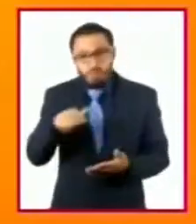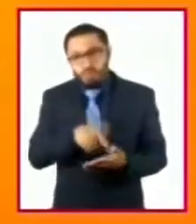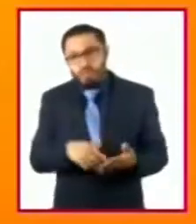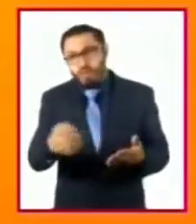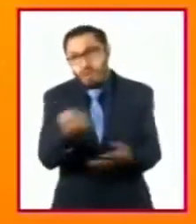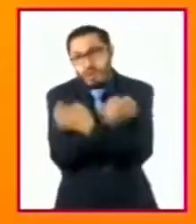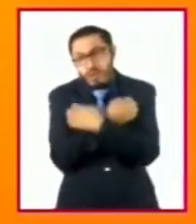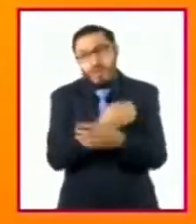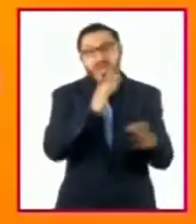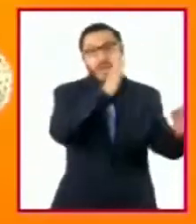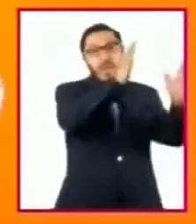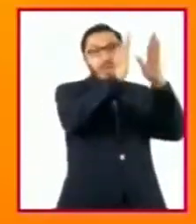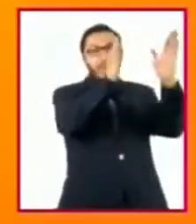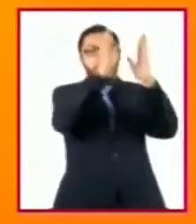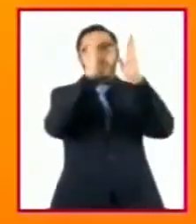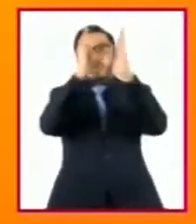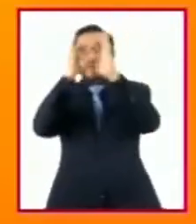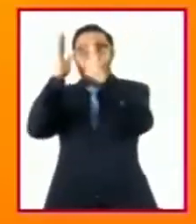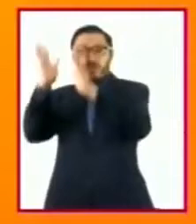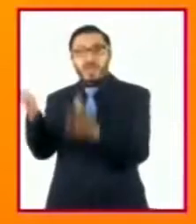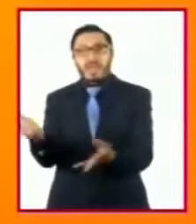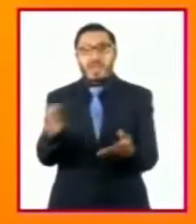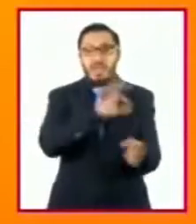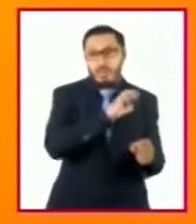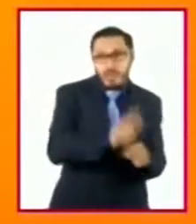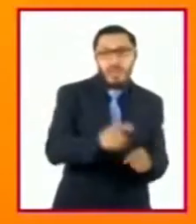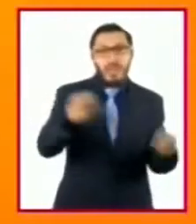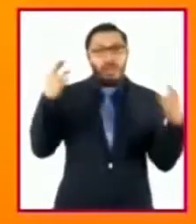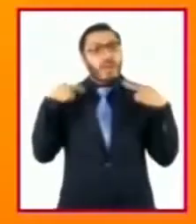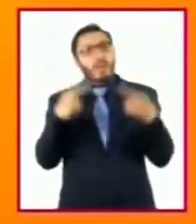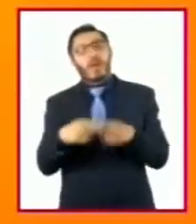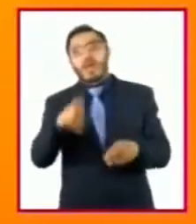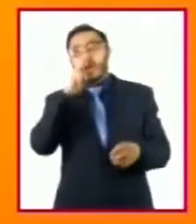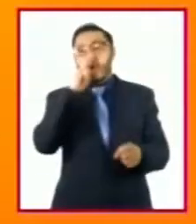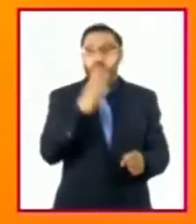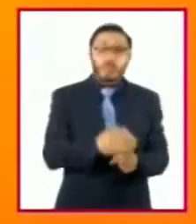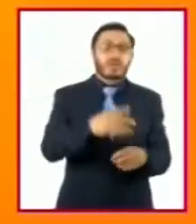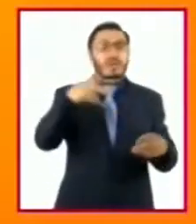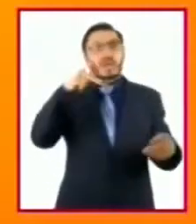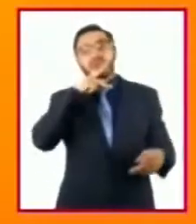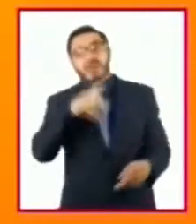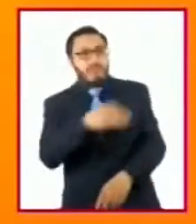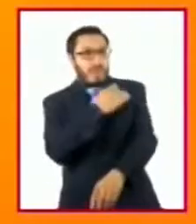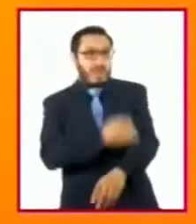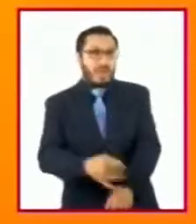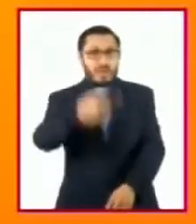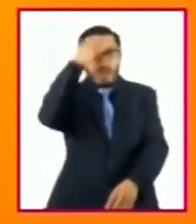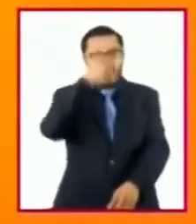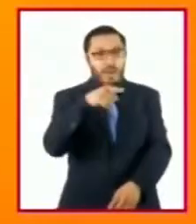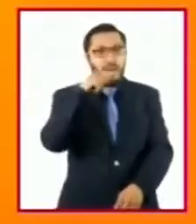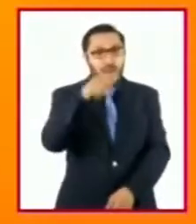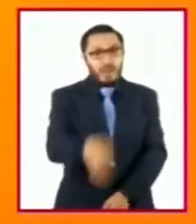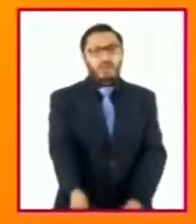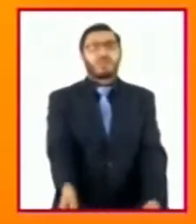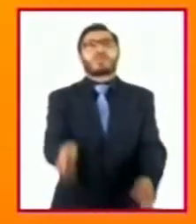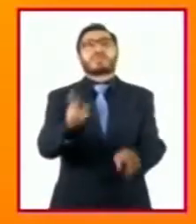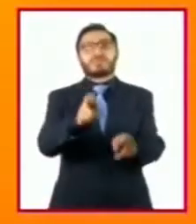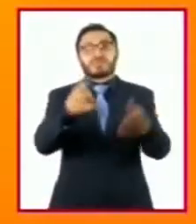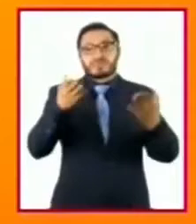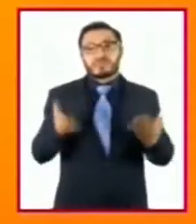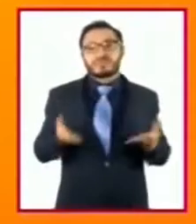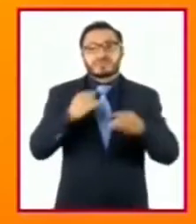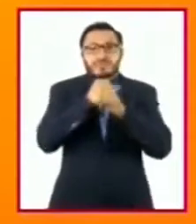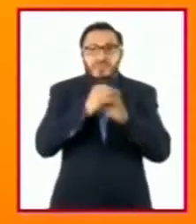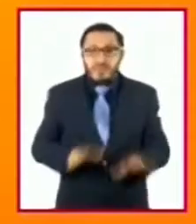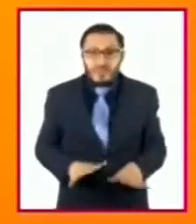bibliotecas, especialistas, maestros, tutores, padres, para que recibas de verdad la orientación necesaria que te